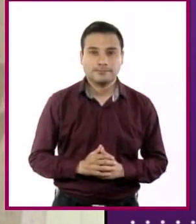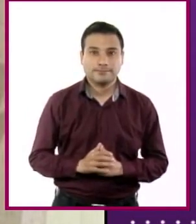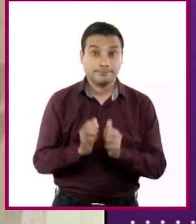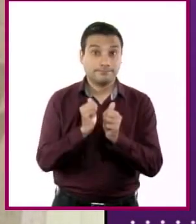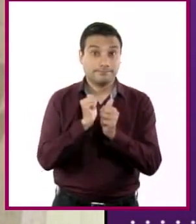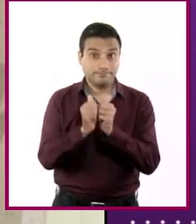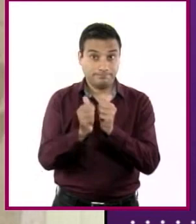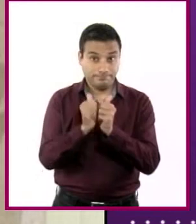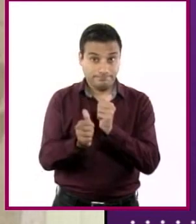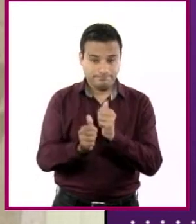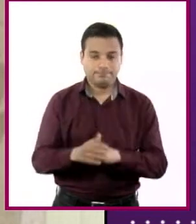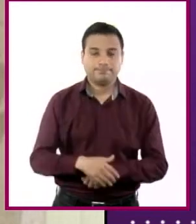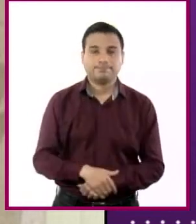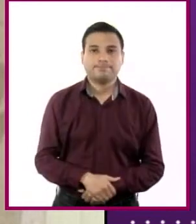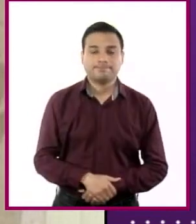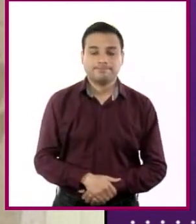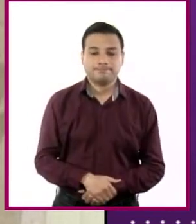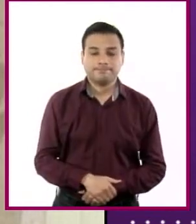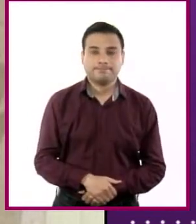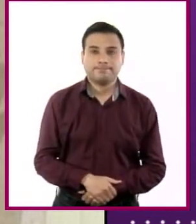Athletics.